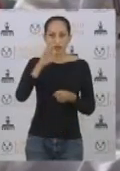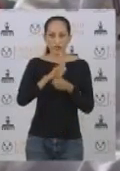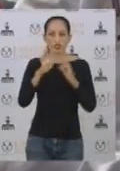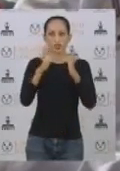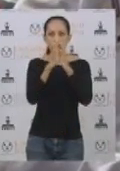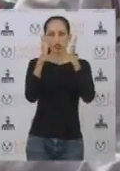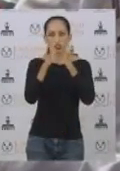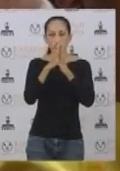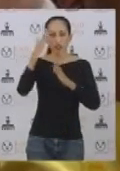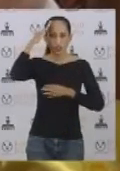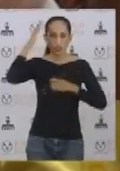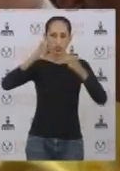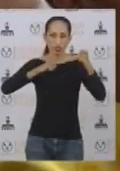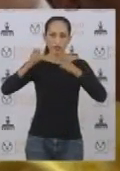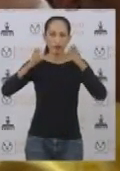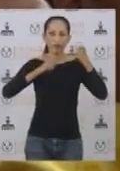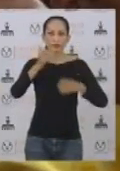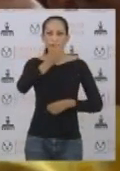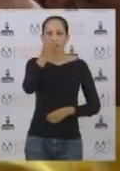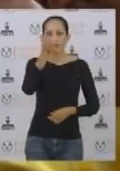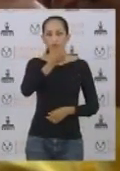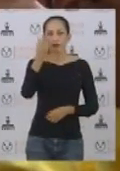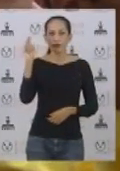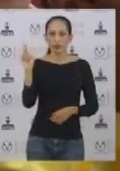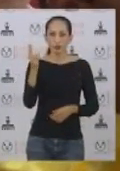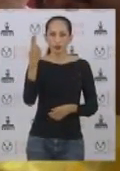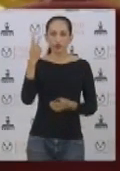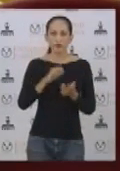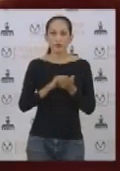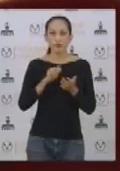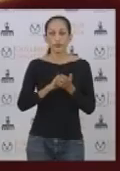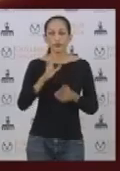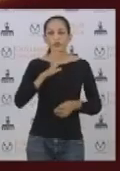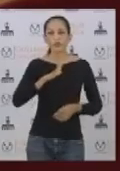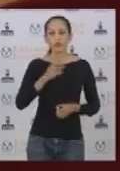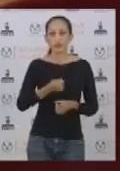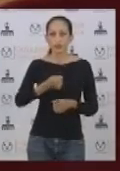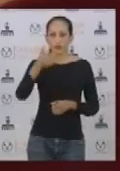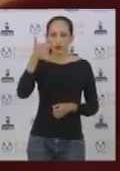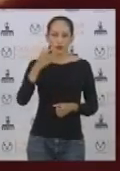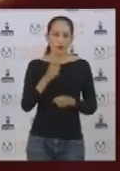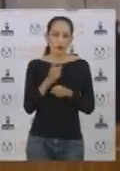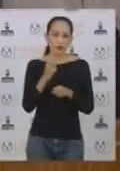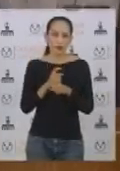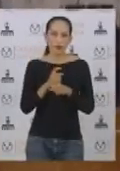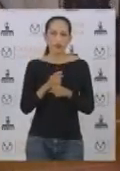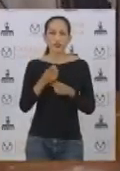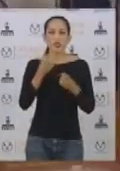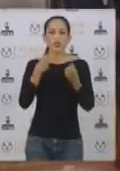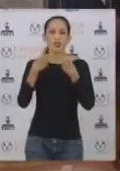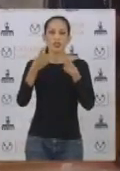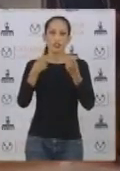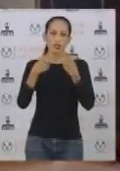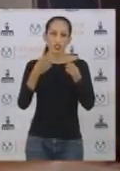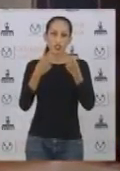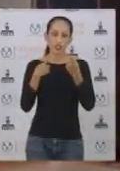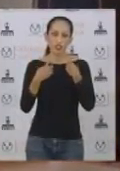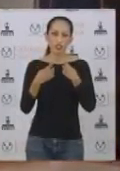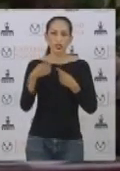de Participación y Liderazgo Estudiantil de esta Casa de Estudios, se llevó a cabo la primera fase de los debates